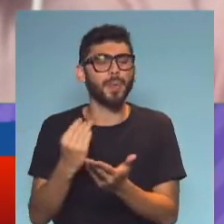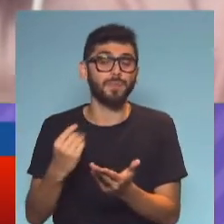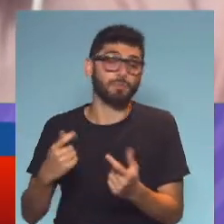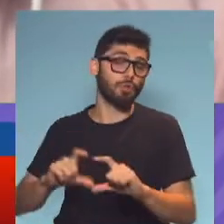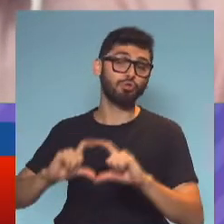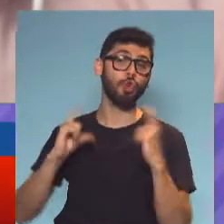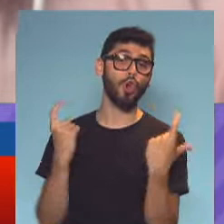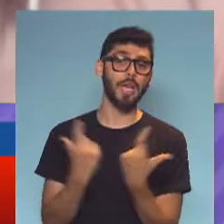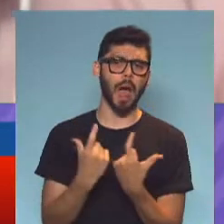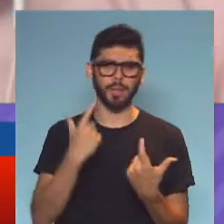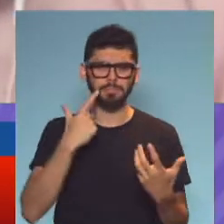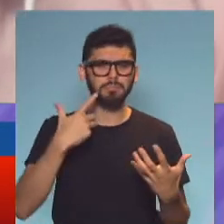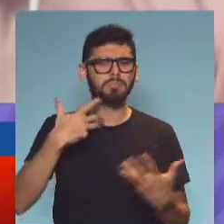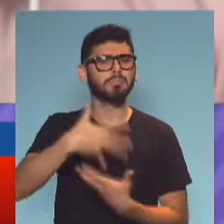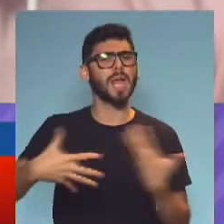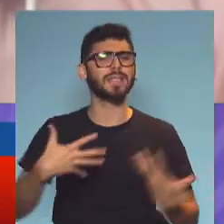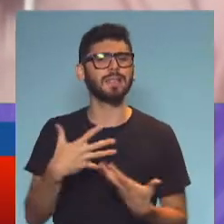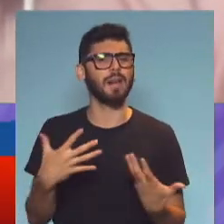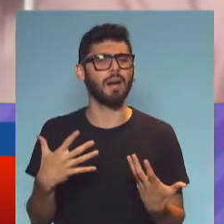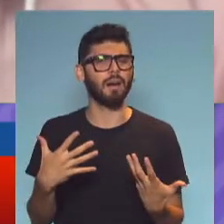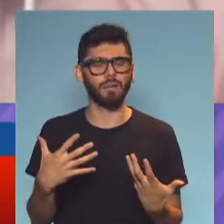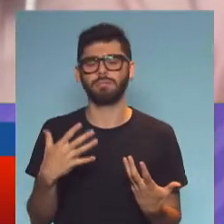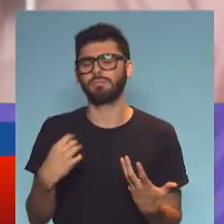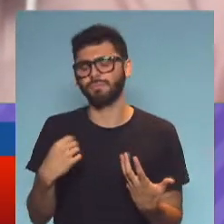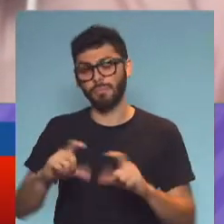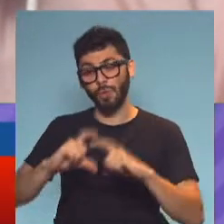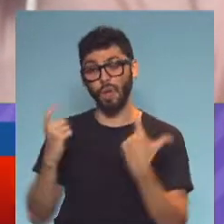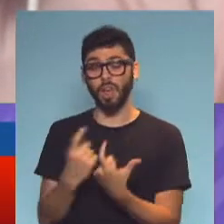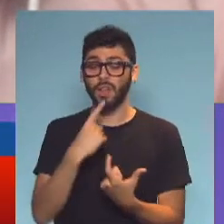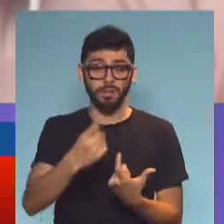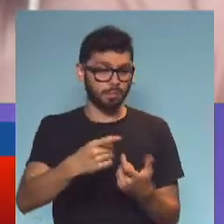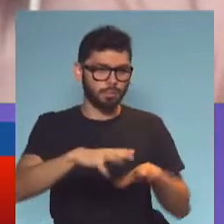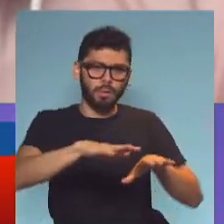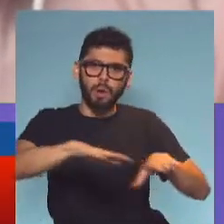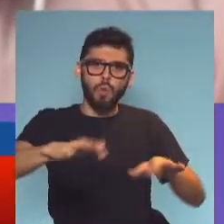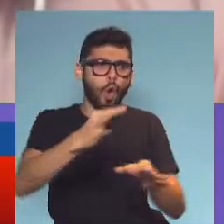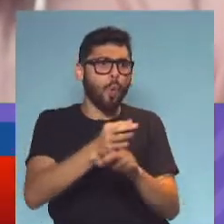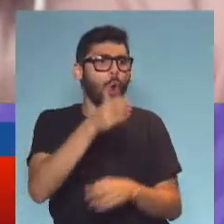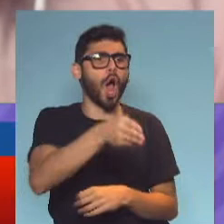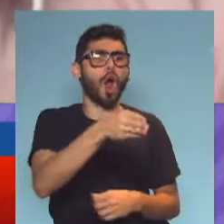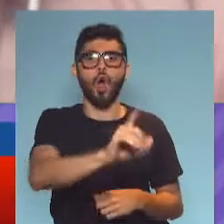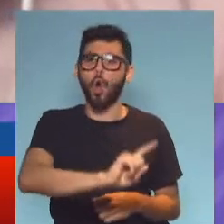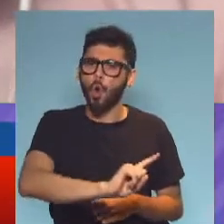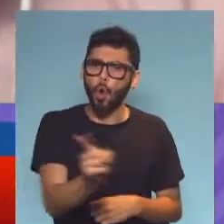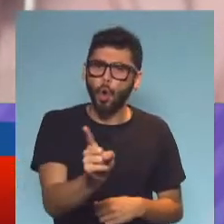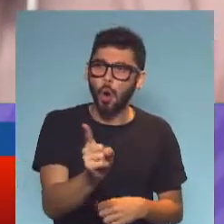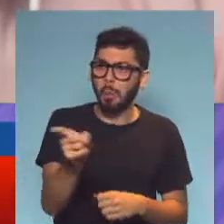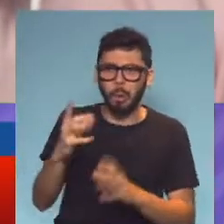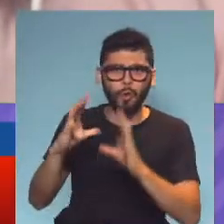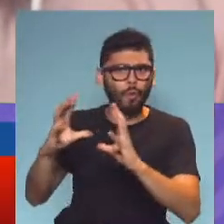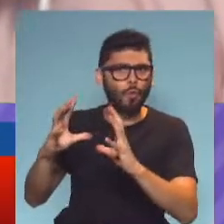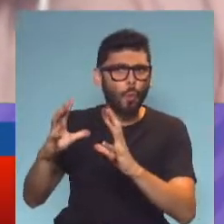que mezcla y dice, bueno, aquellos chicos que no pueden ir a la escuela, ¿cómo no van a ir a la escuela y se está jugando el